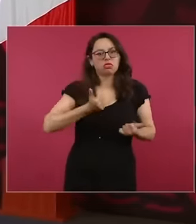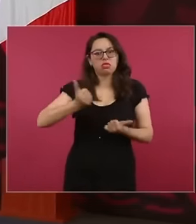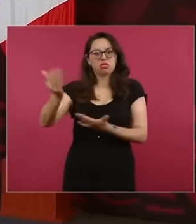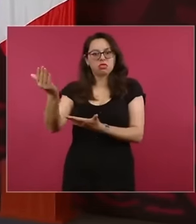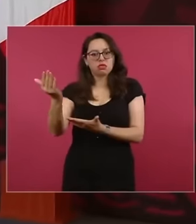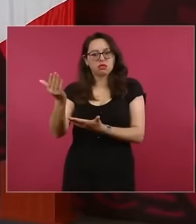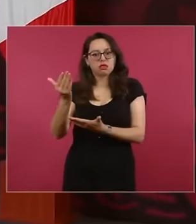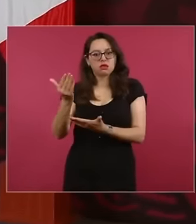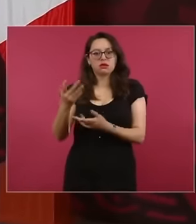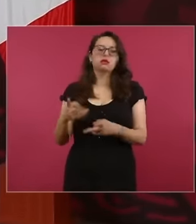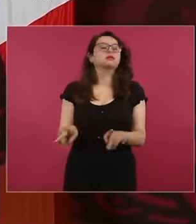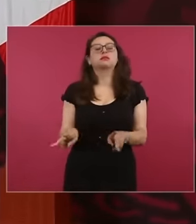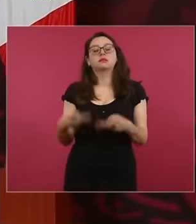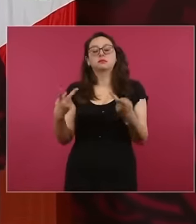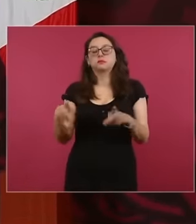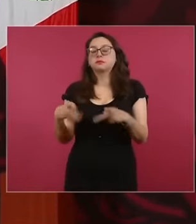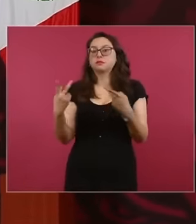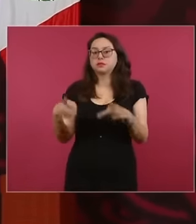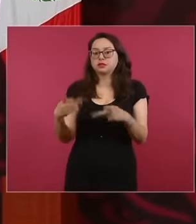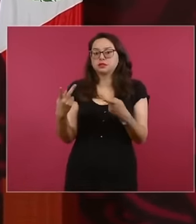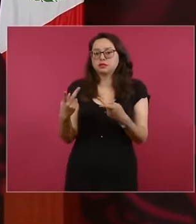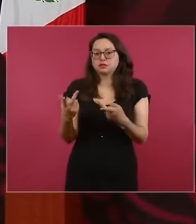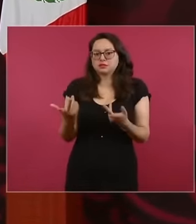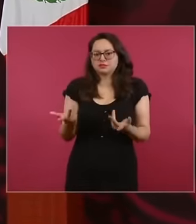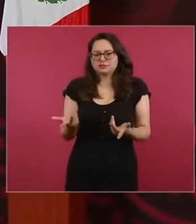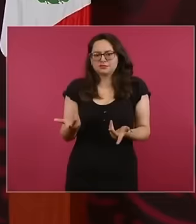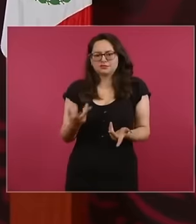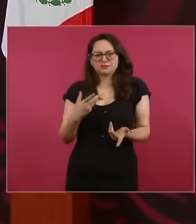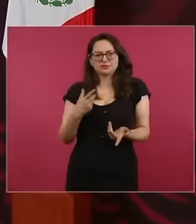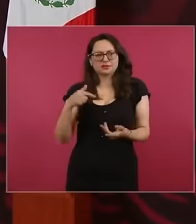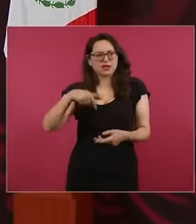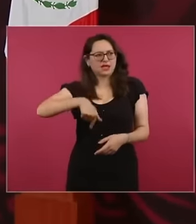es lo que yo he cuestionado siempre.